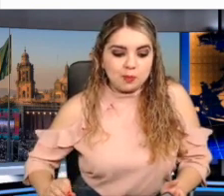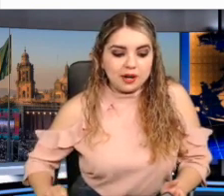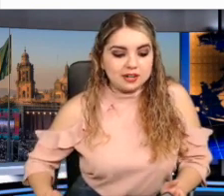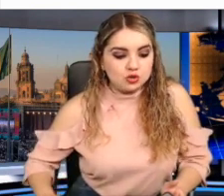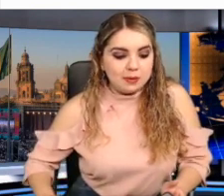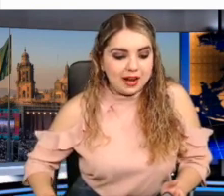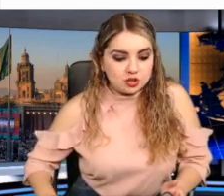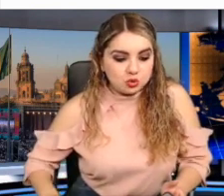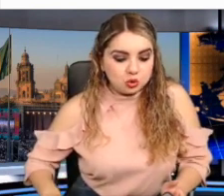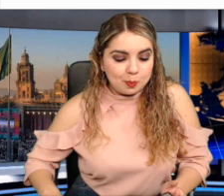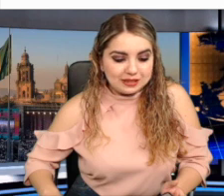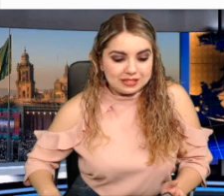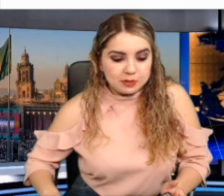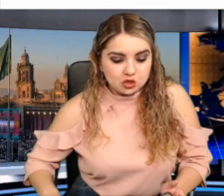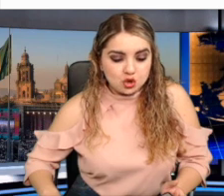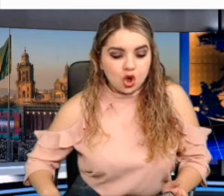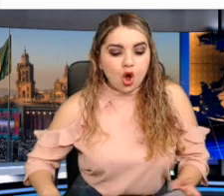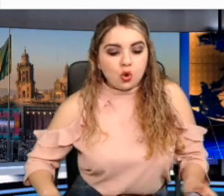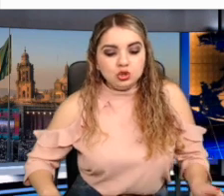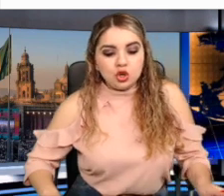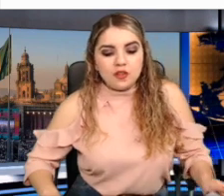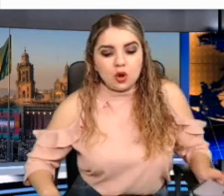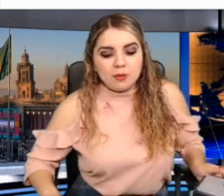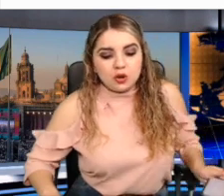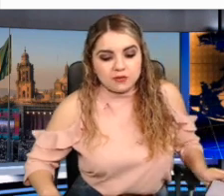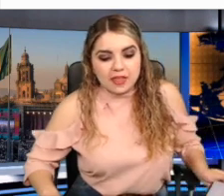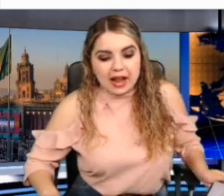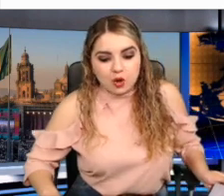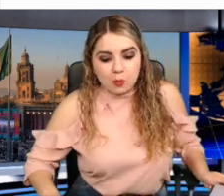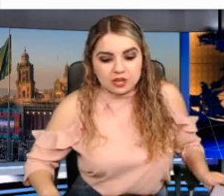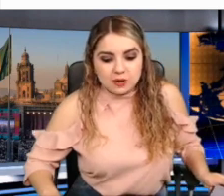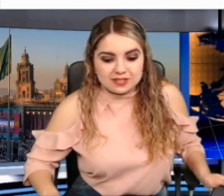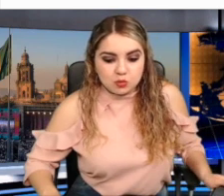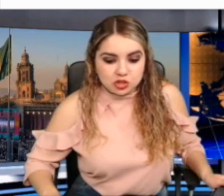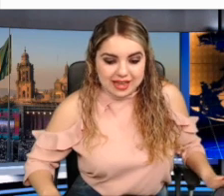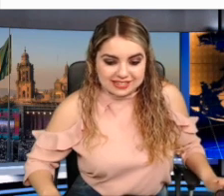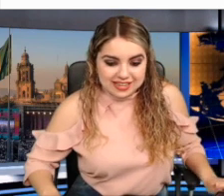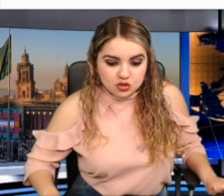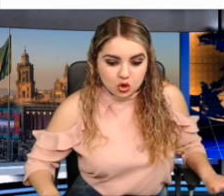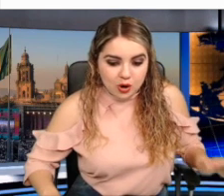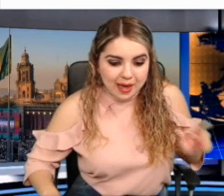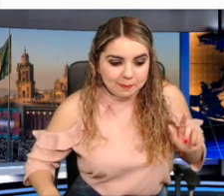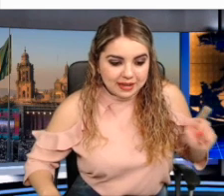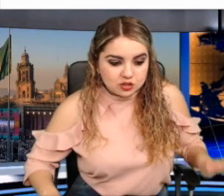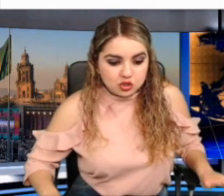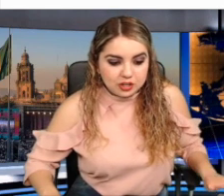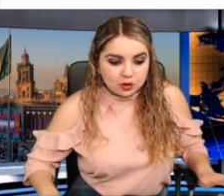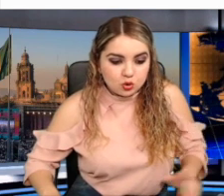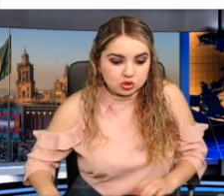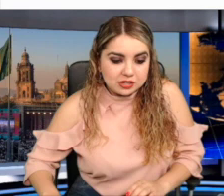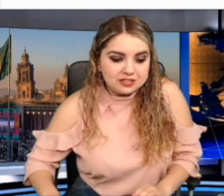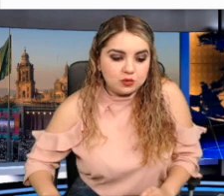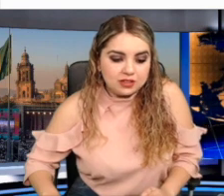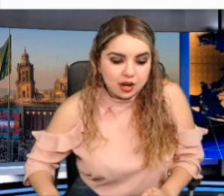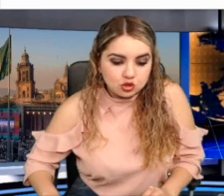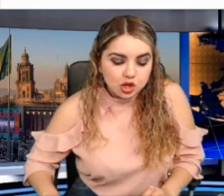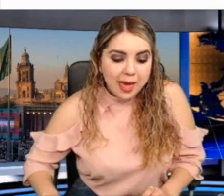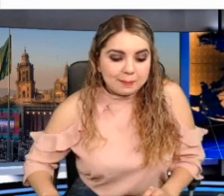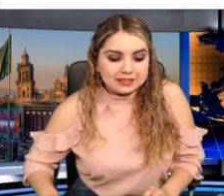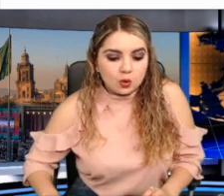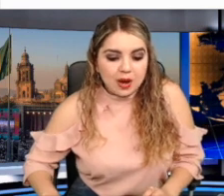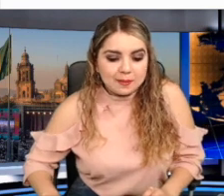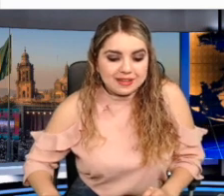su tiempo para resolver el asunto y participación junto con el gobierno federal, como ya lo estamos haciendo con la aplicación de recursos